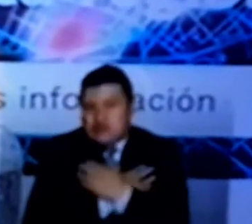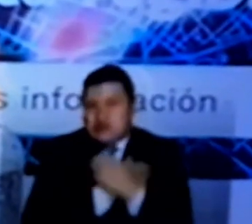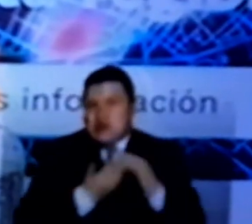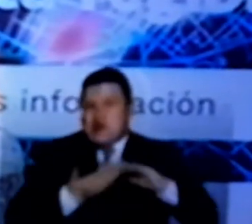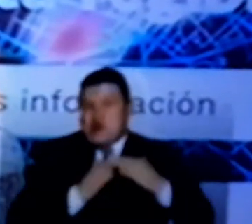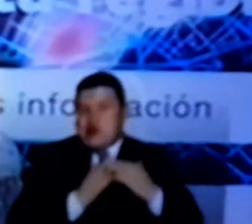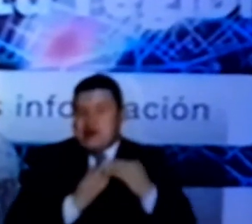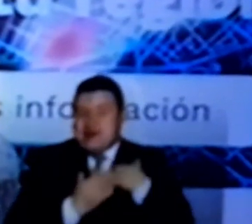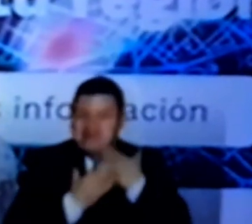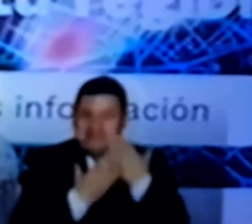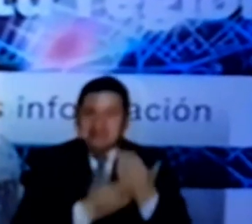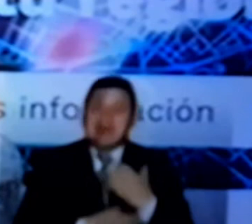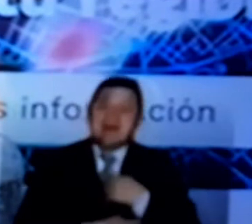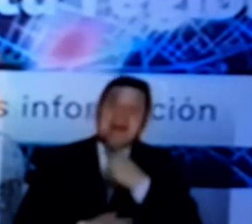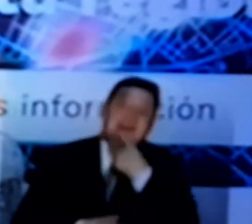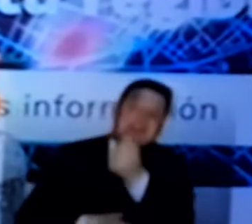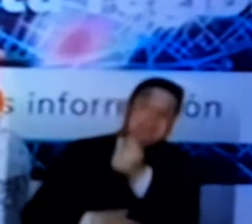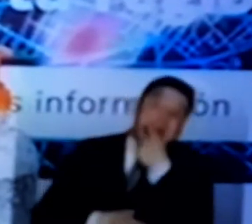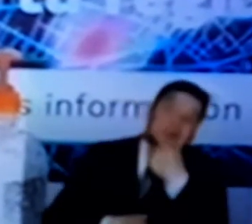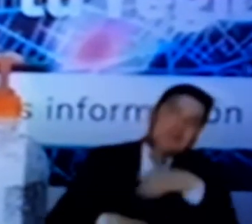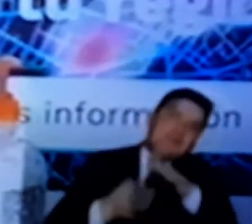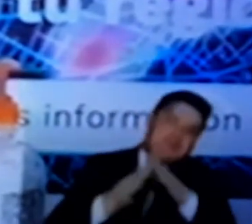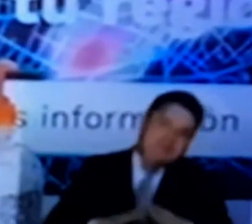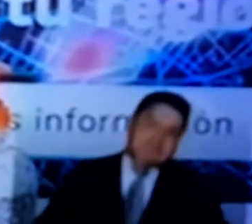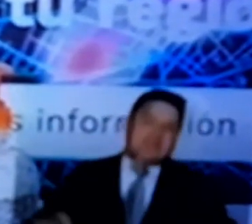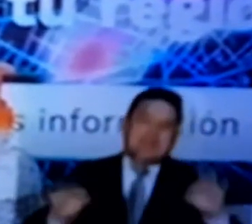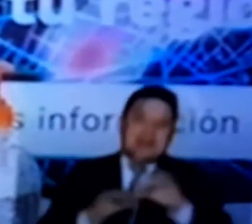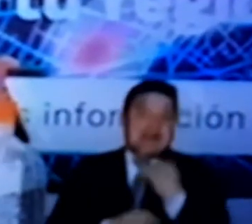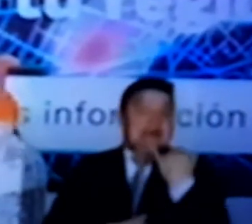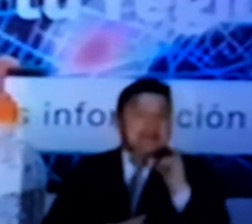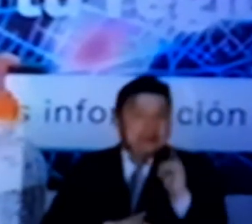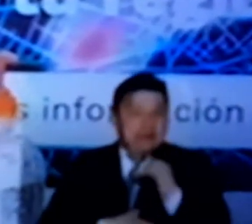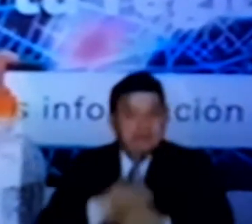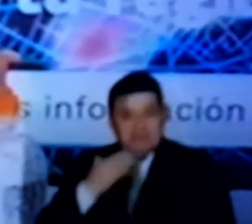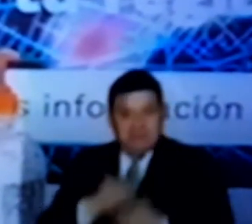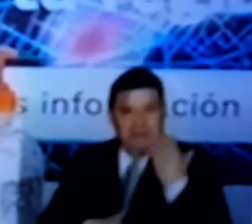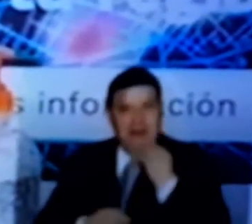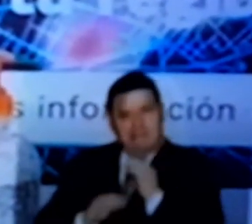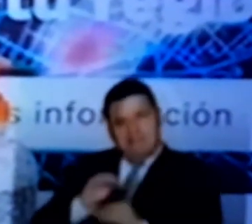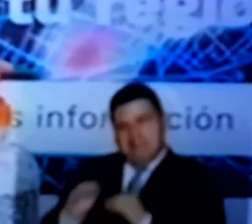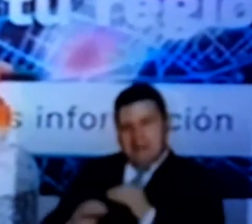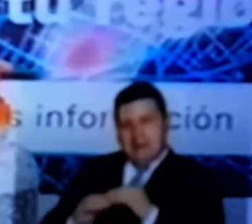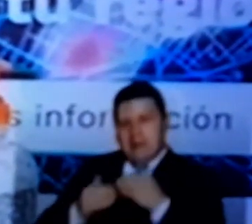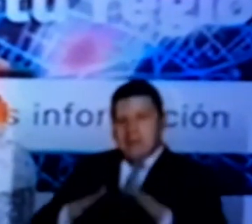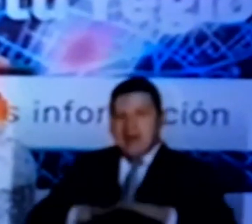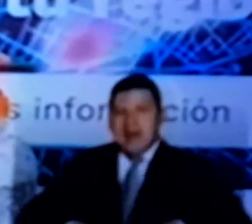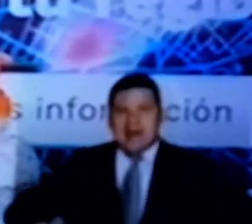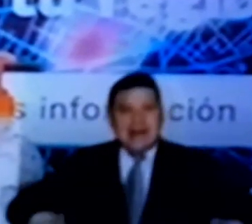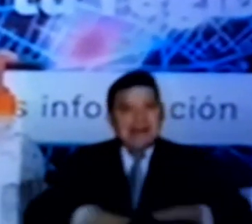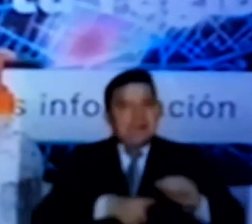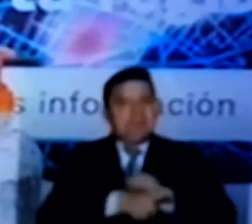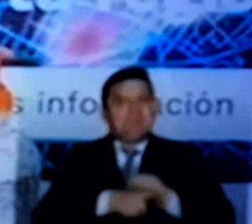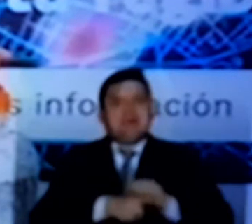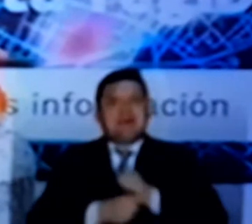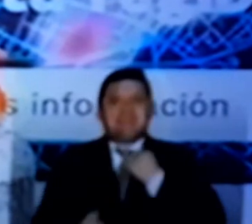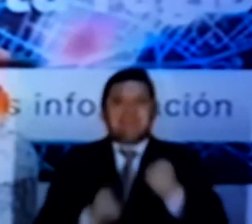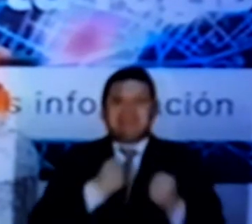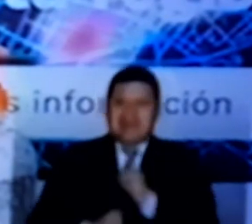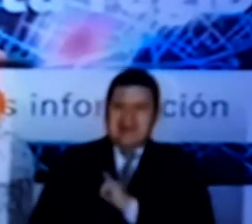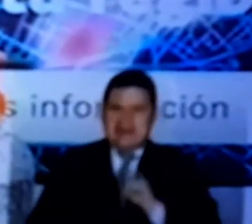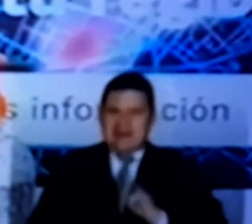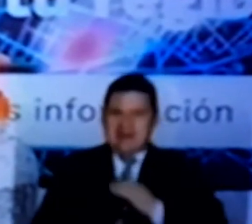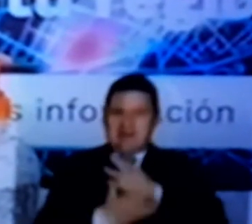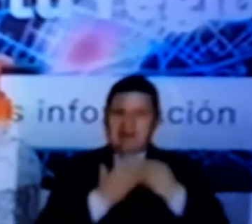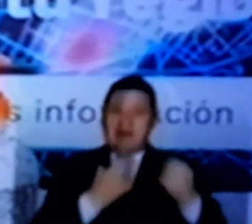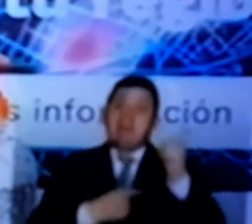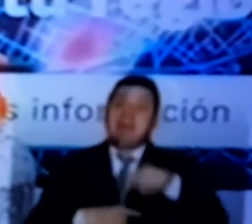la comunidad. La pregunta que usted hace es bien importante porque ya hemos empezado a habilitar los espacios para la práctica del deporte individual